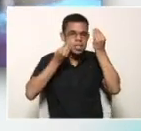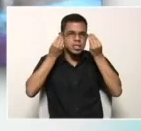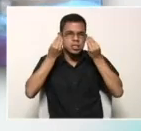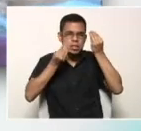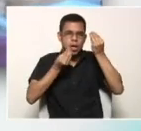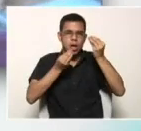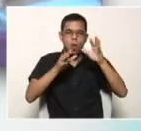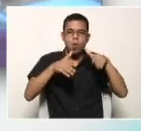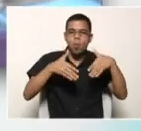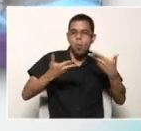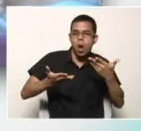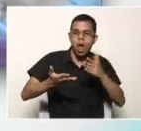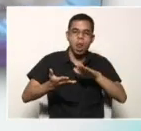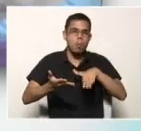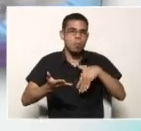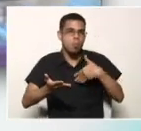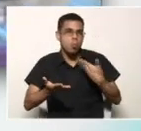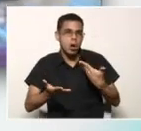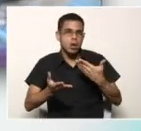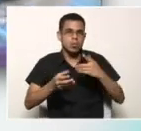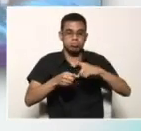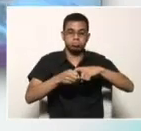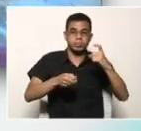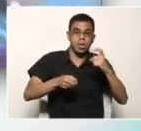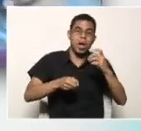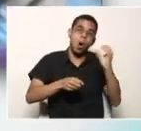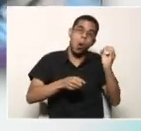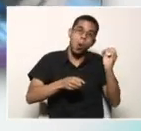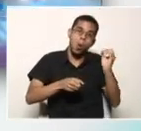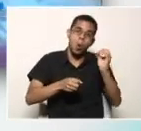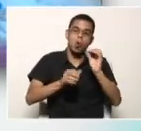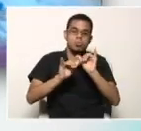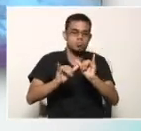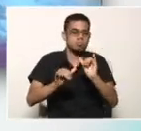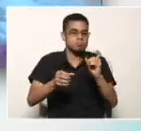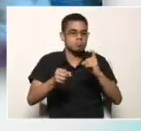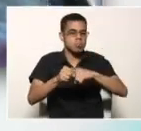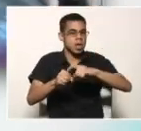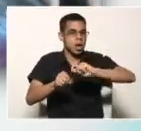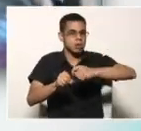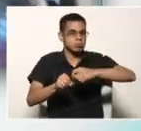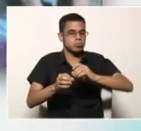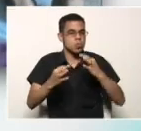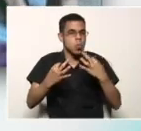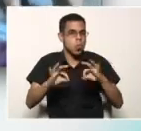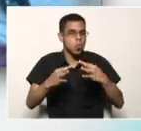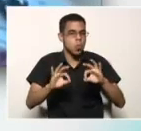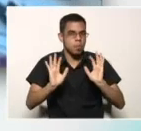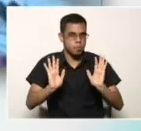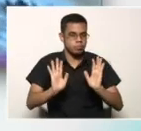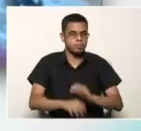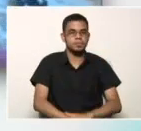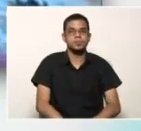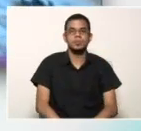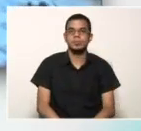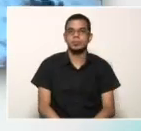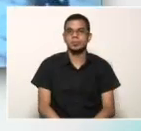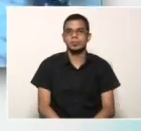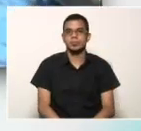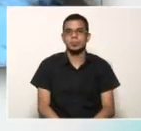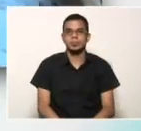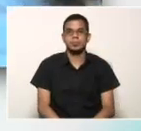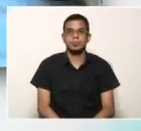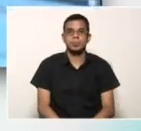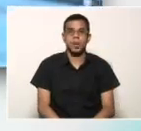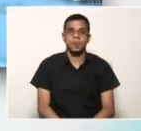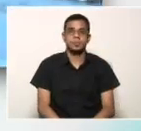los tornillos. Y igualmente tenemos aquí los sensores de temperatura y el encendido. Mi esposa, que es la dueña